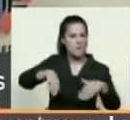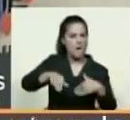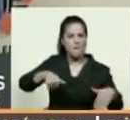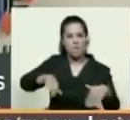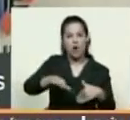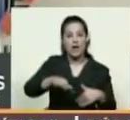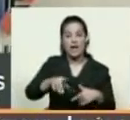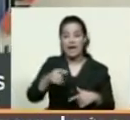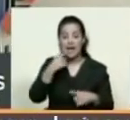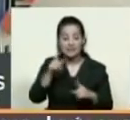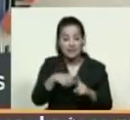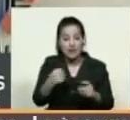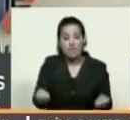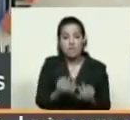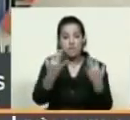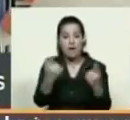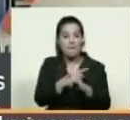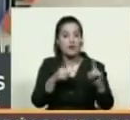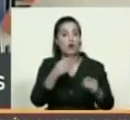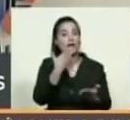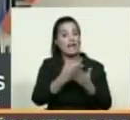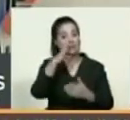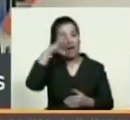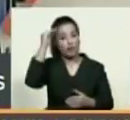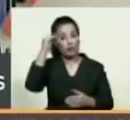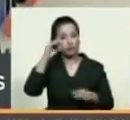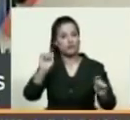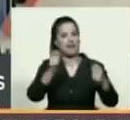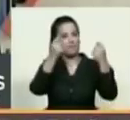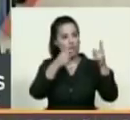candela, pero fue, gracias a Dios, salvado.